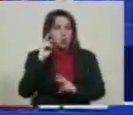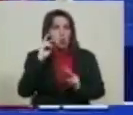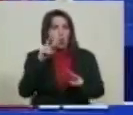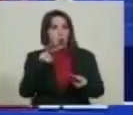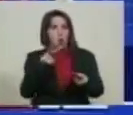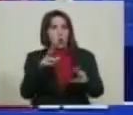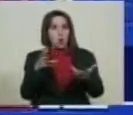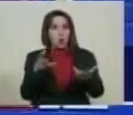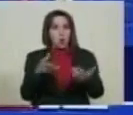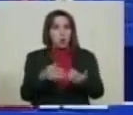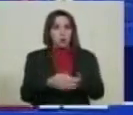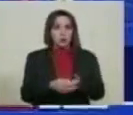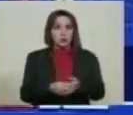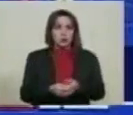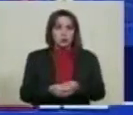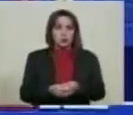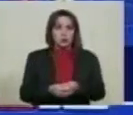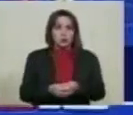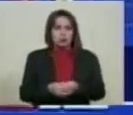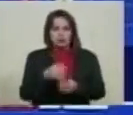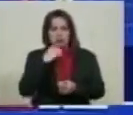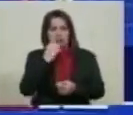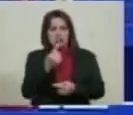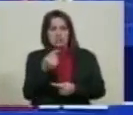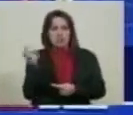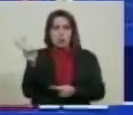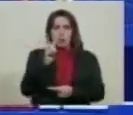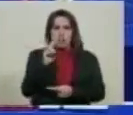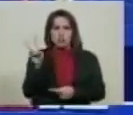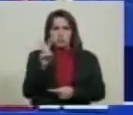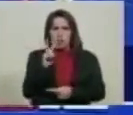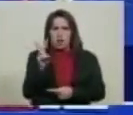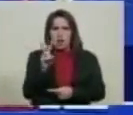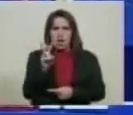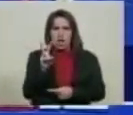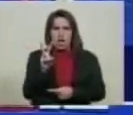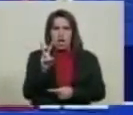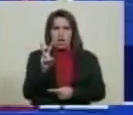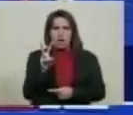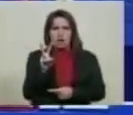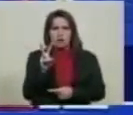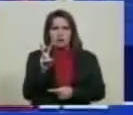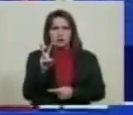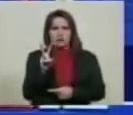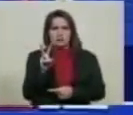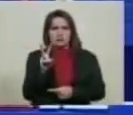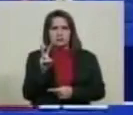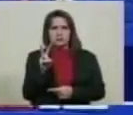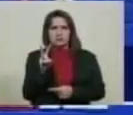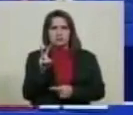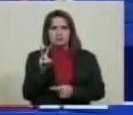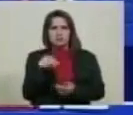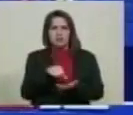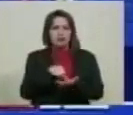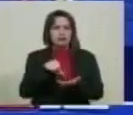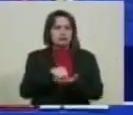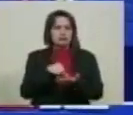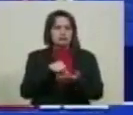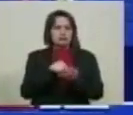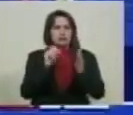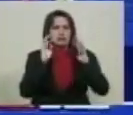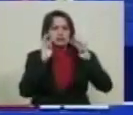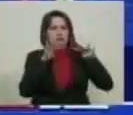que han tomado a Venezuela como el centro de sus